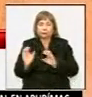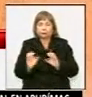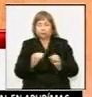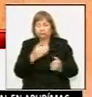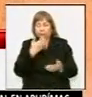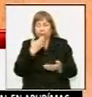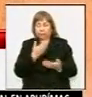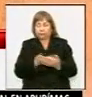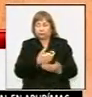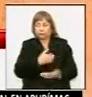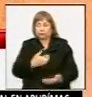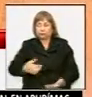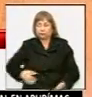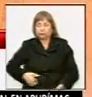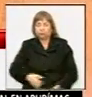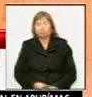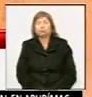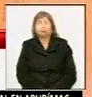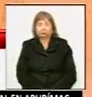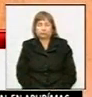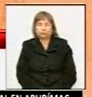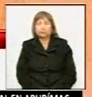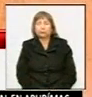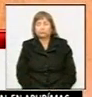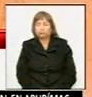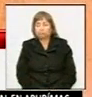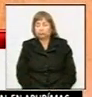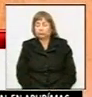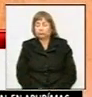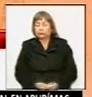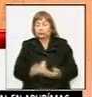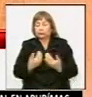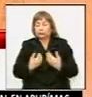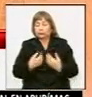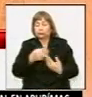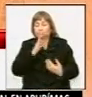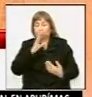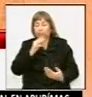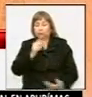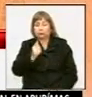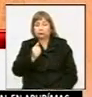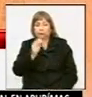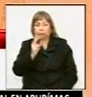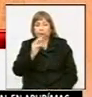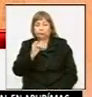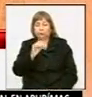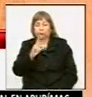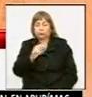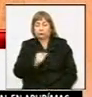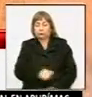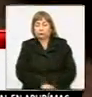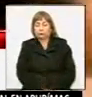Gracias, presidente. Gracias, congresista. Tiene la palabra el congresista Dávila.